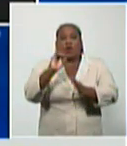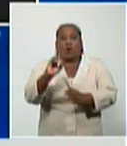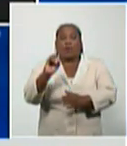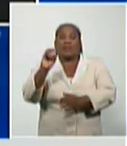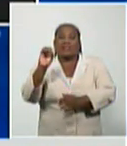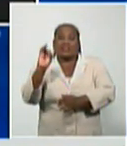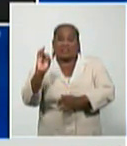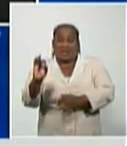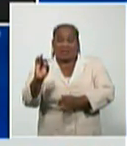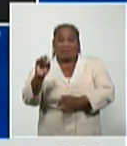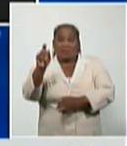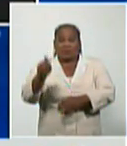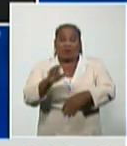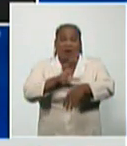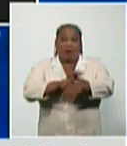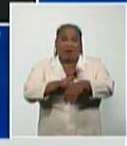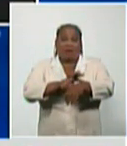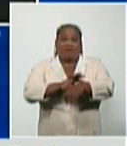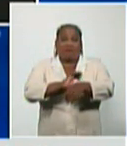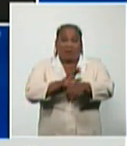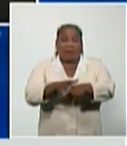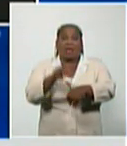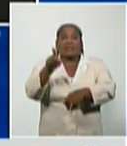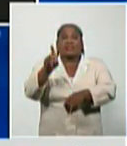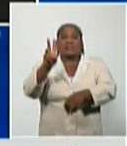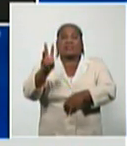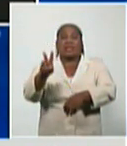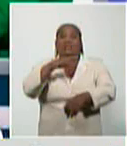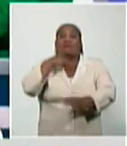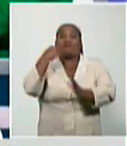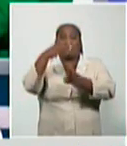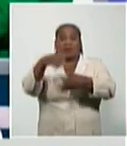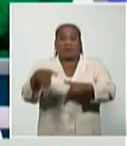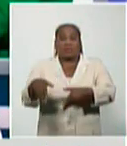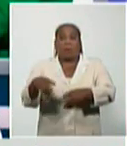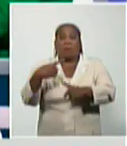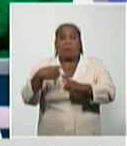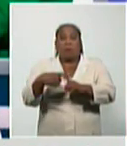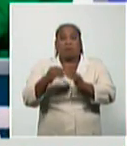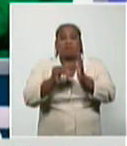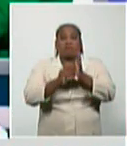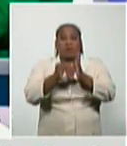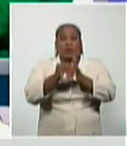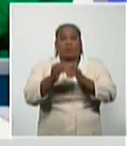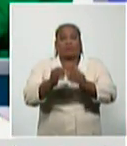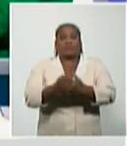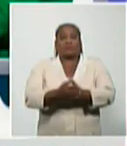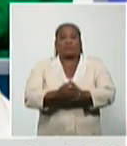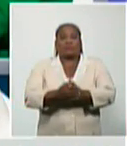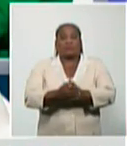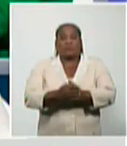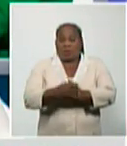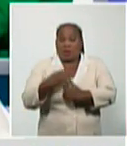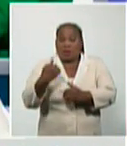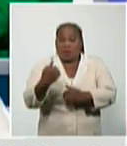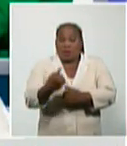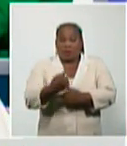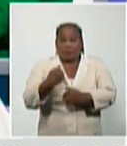habitantes y 13 fallecidos por millón de habitantes. Esto nosotros lo que tratamos de